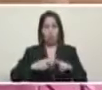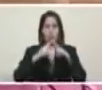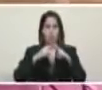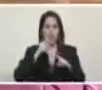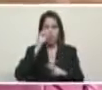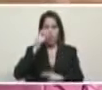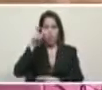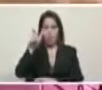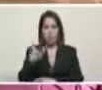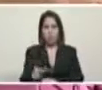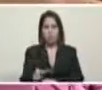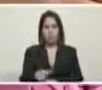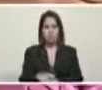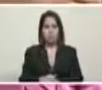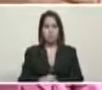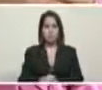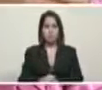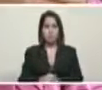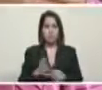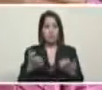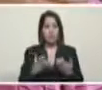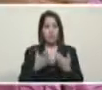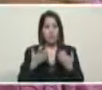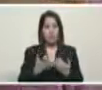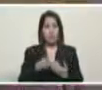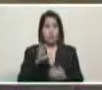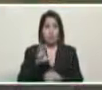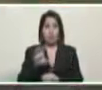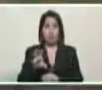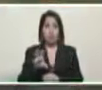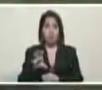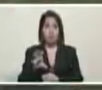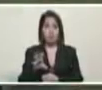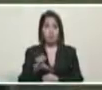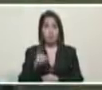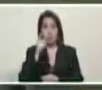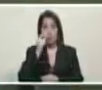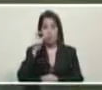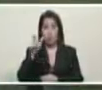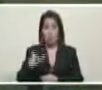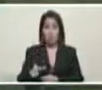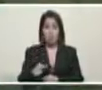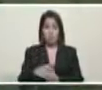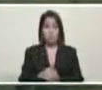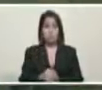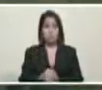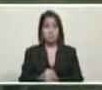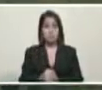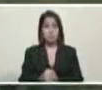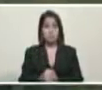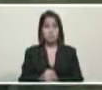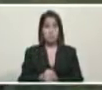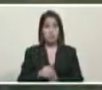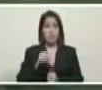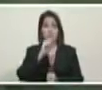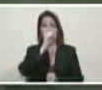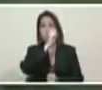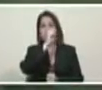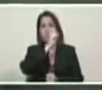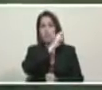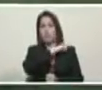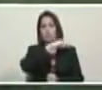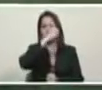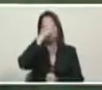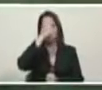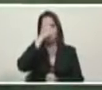este guerrero de la patria, como lo fue Solano Guevara Alfredo Antonio, sargento mayor